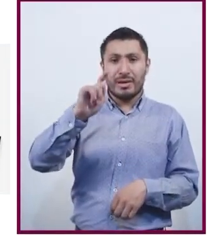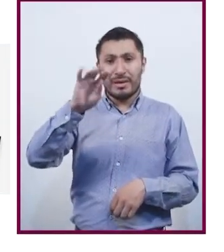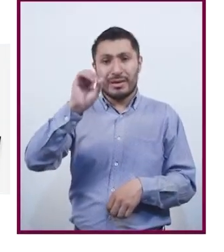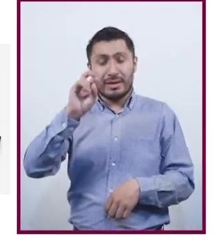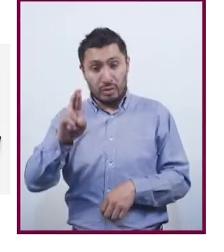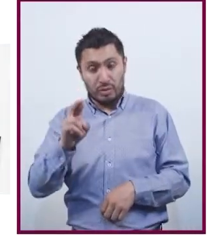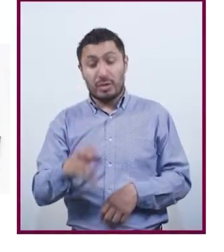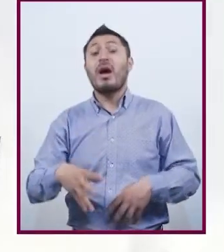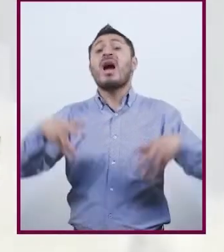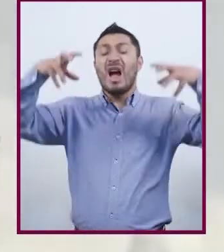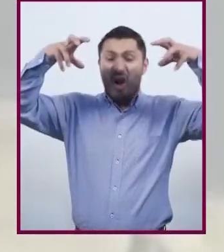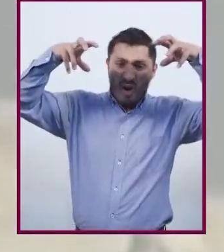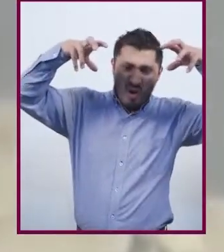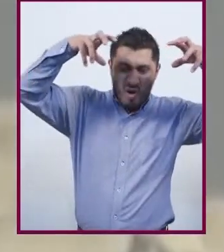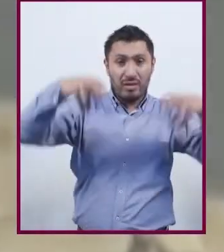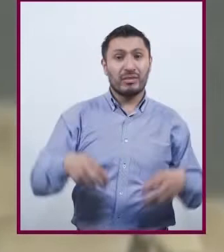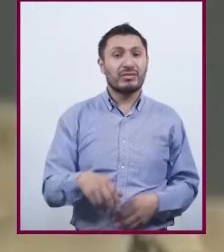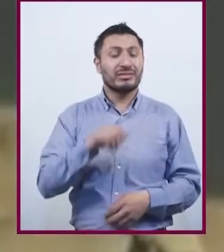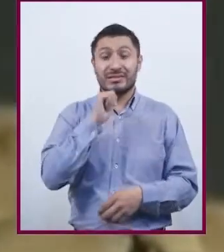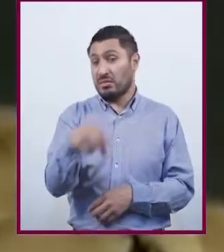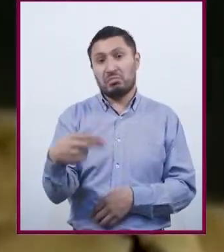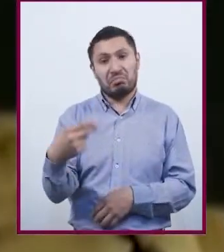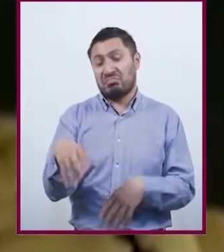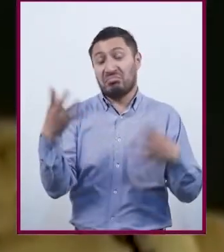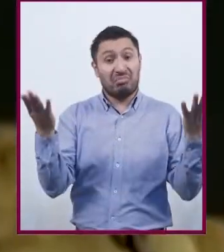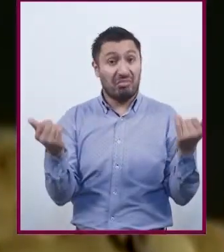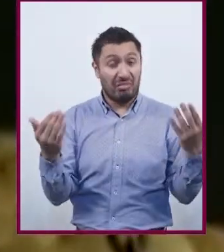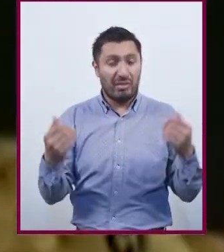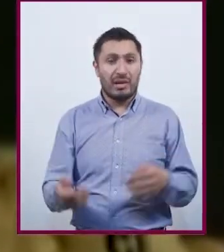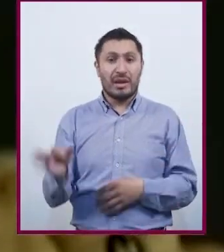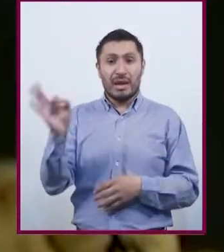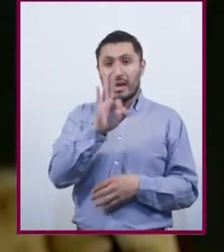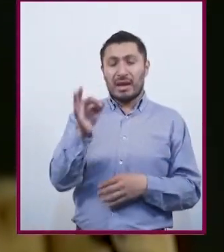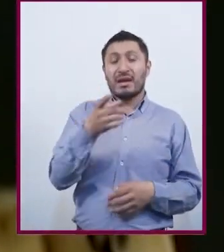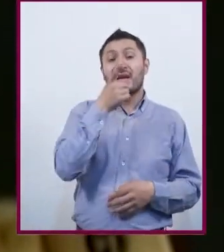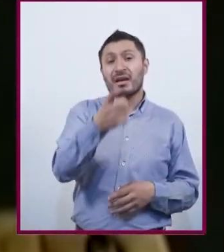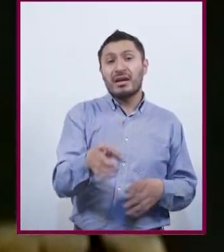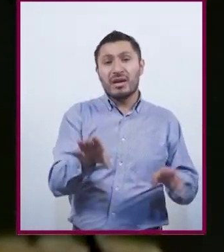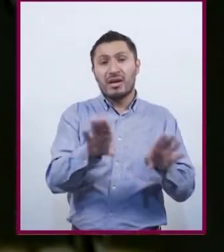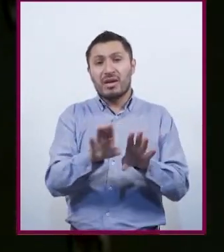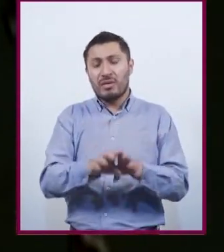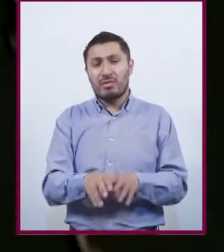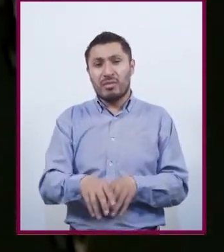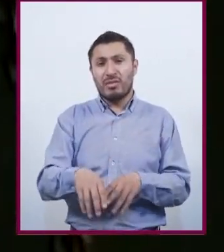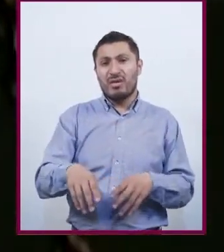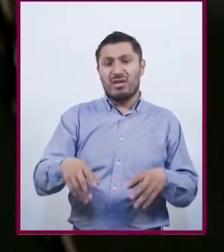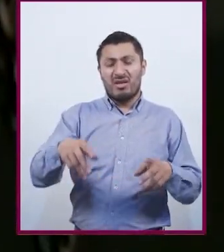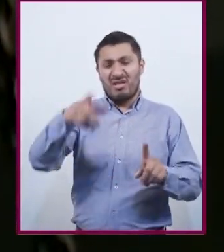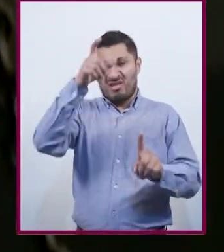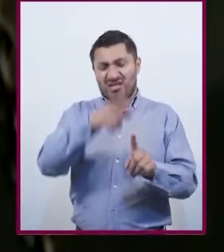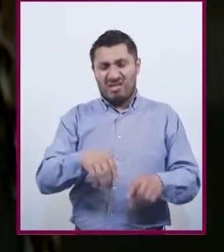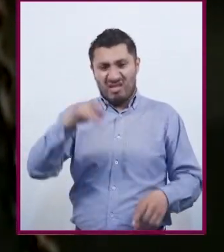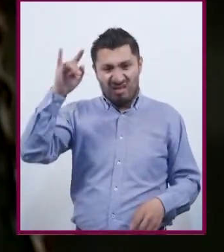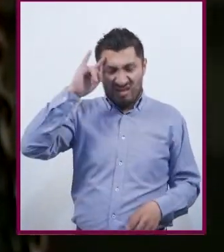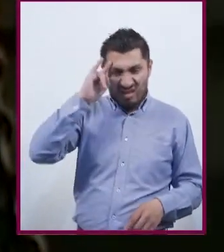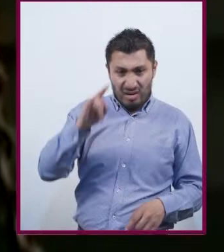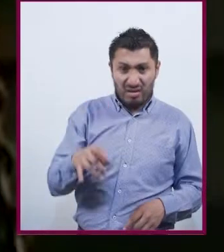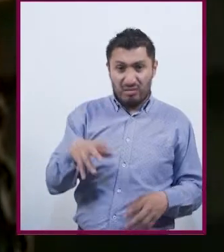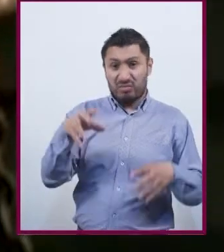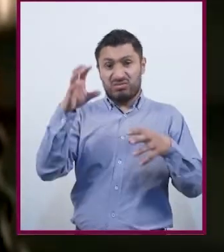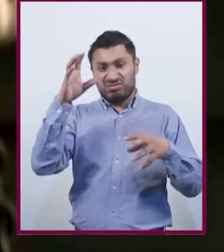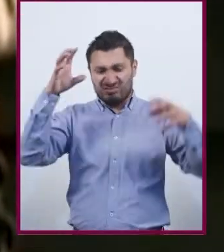Victor Frankenstein. El monstruo de la novela ni siquiera tiene nombre. Si acaso se le llama ser demoníaco,